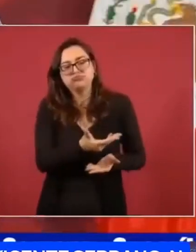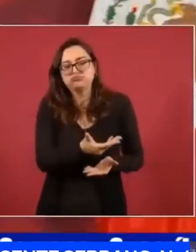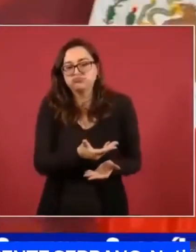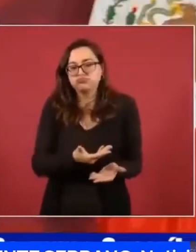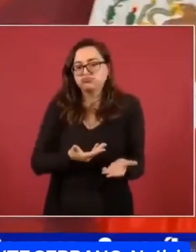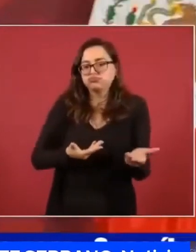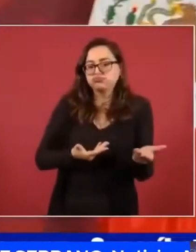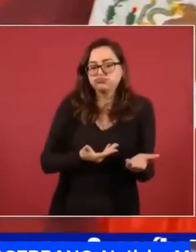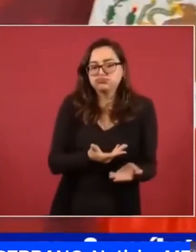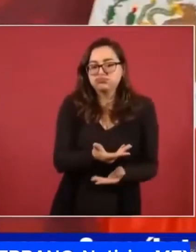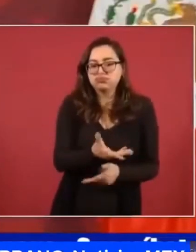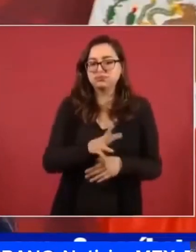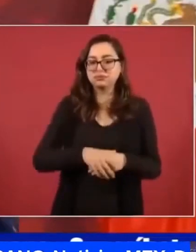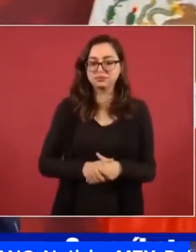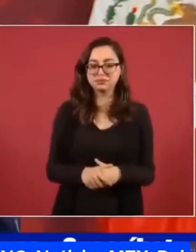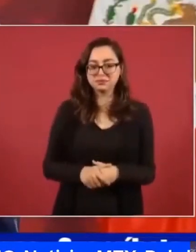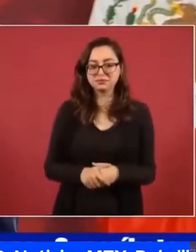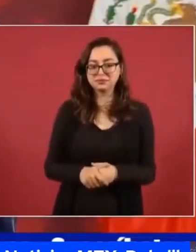Ni siquiera